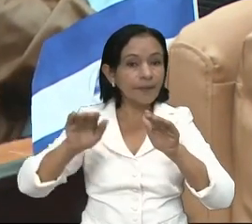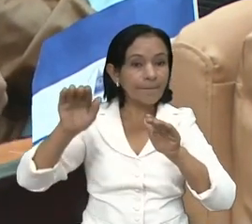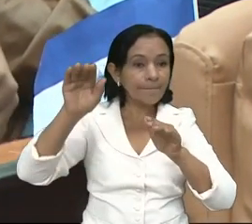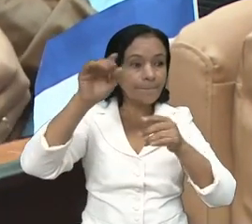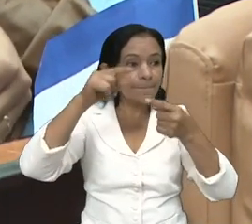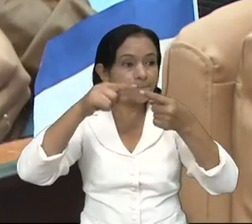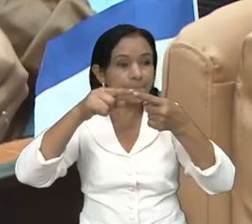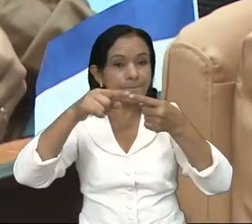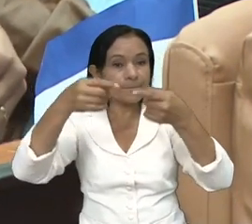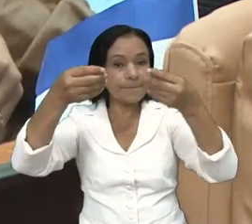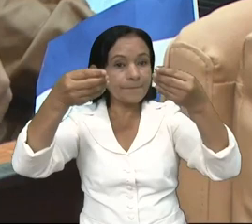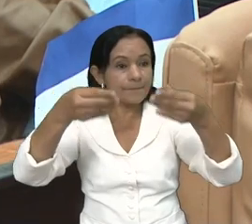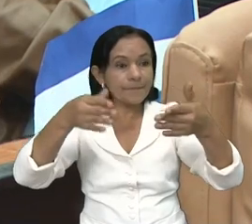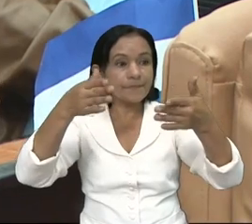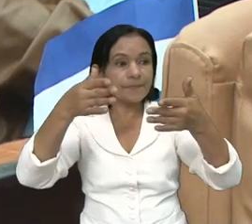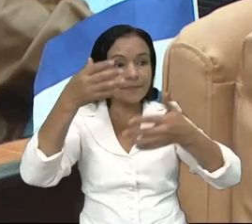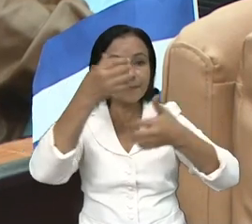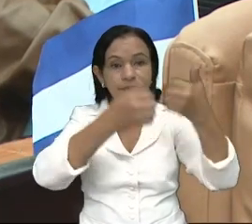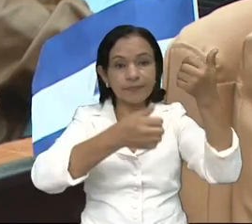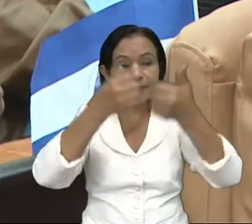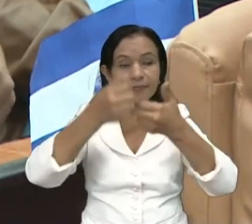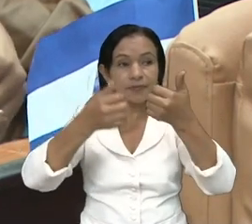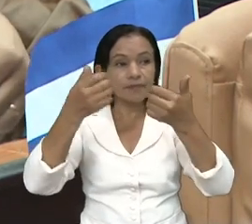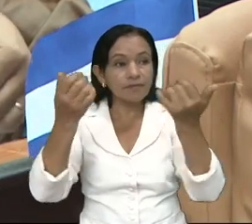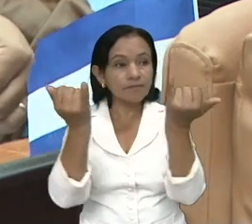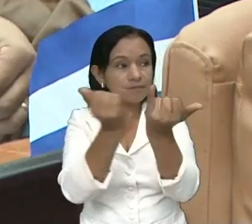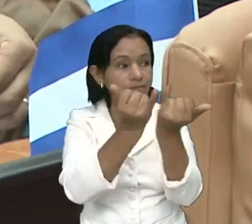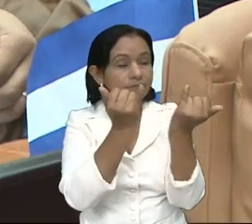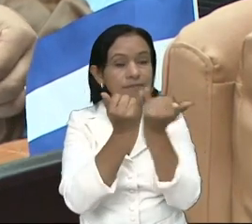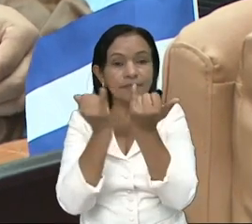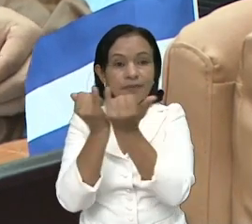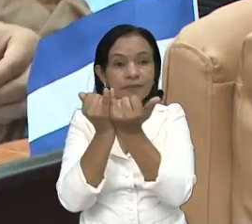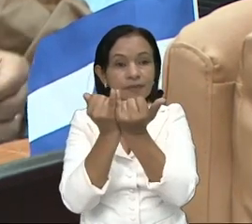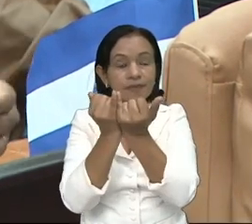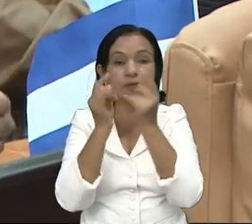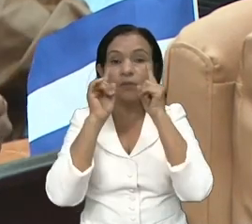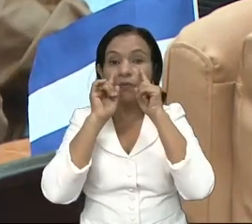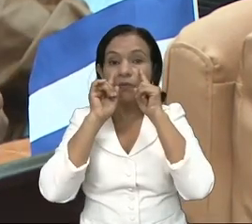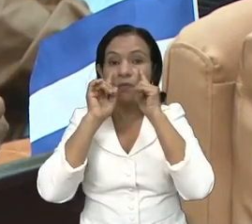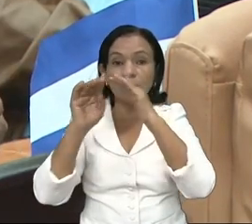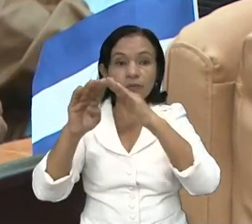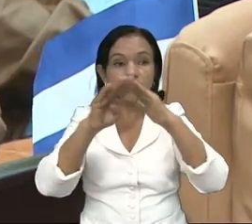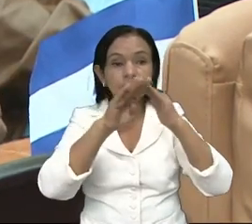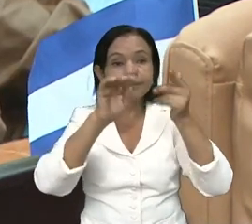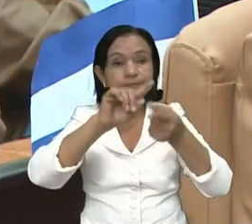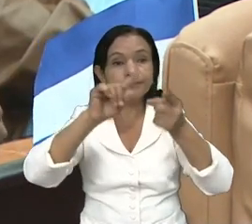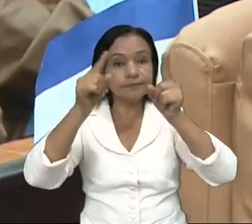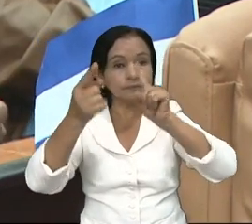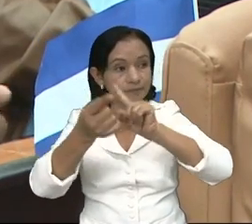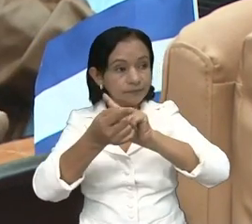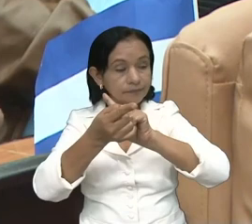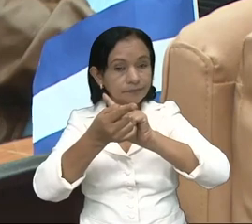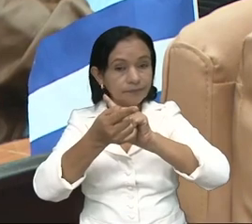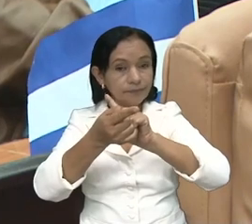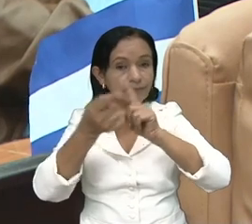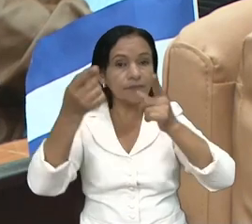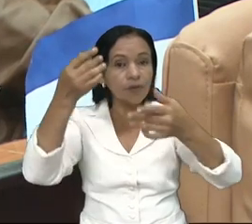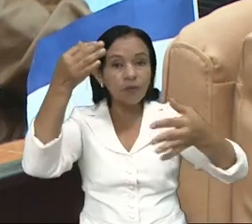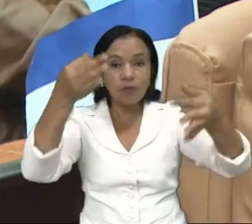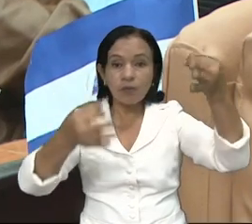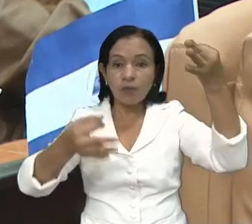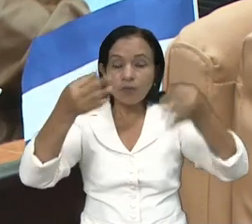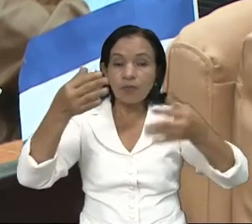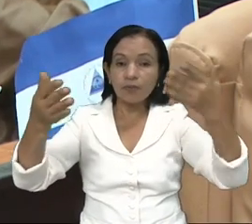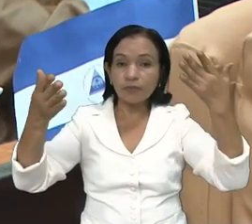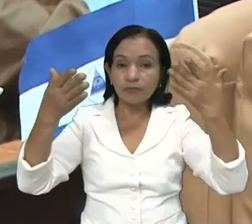elevar pérdidas y daños a la misma categoría de mitigación y adaptación, justicia